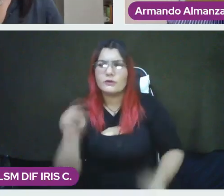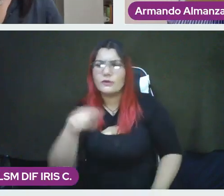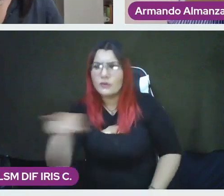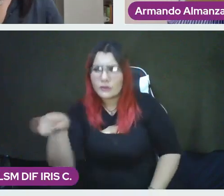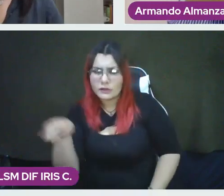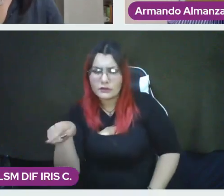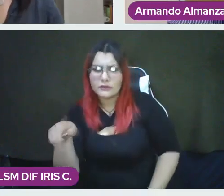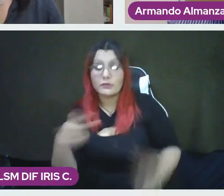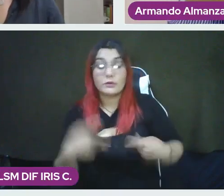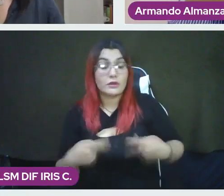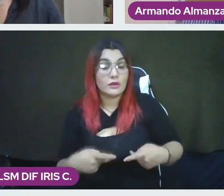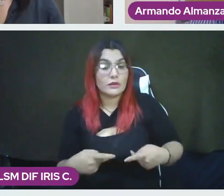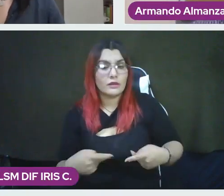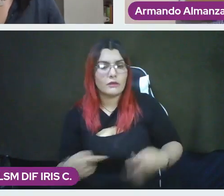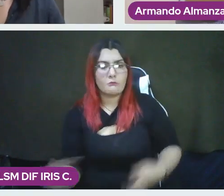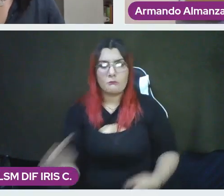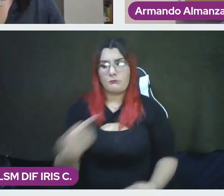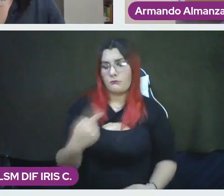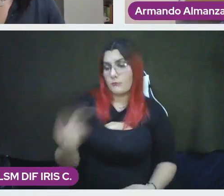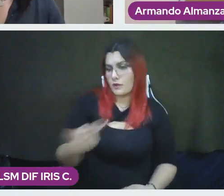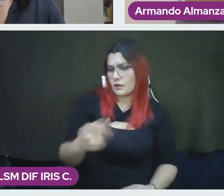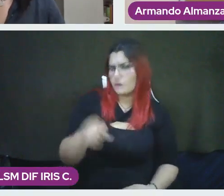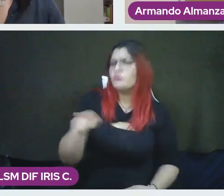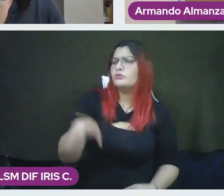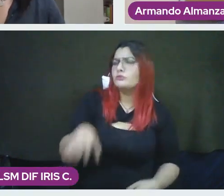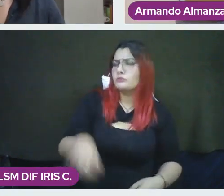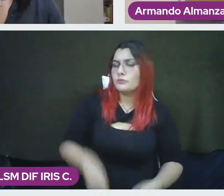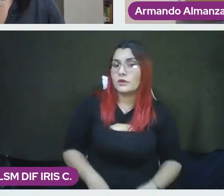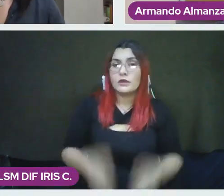bien, porque así me consigo, ¿no?